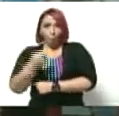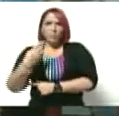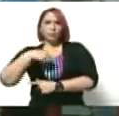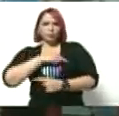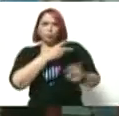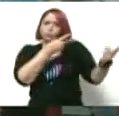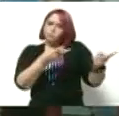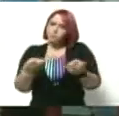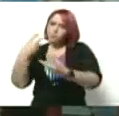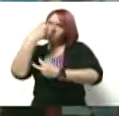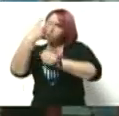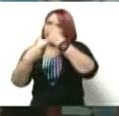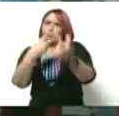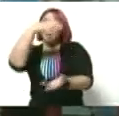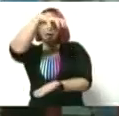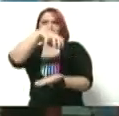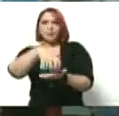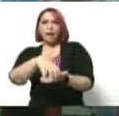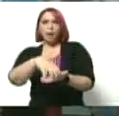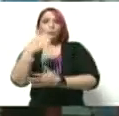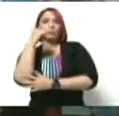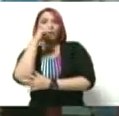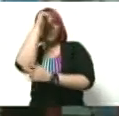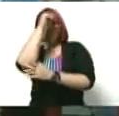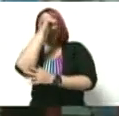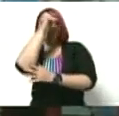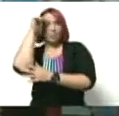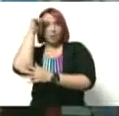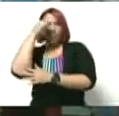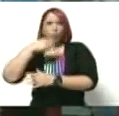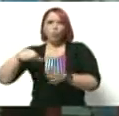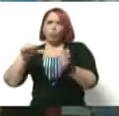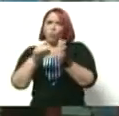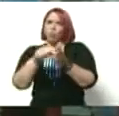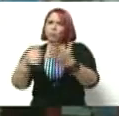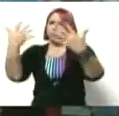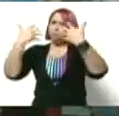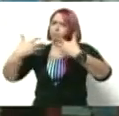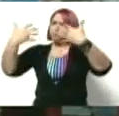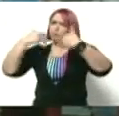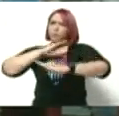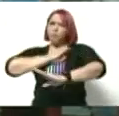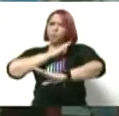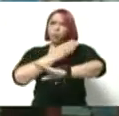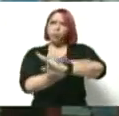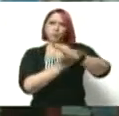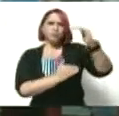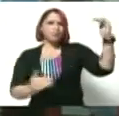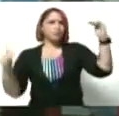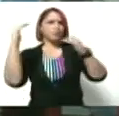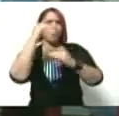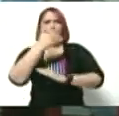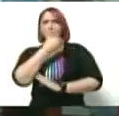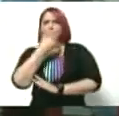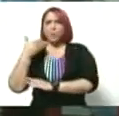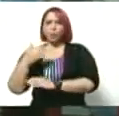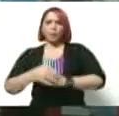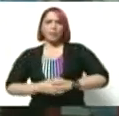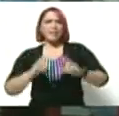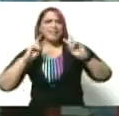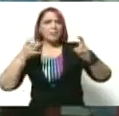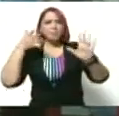visita en nuestro estado del fin de semana donde se nos orientó tratar de fortalecer y aumentar y mejorar el tema